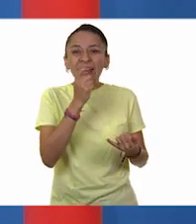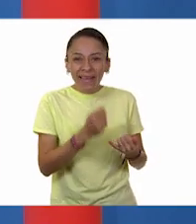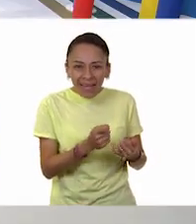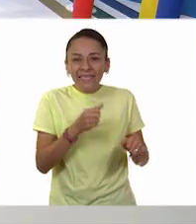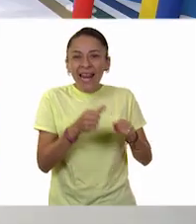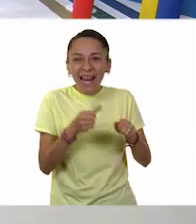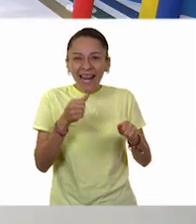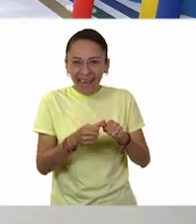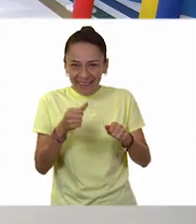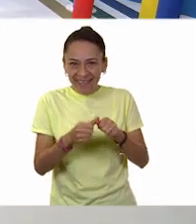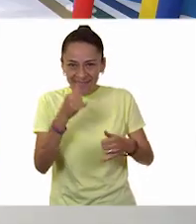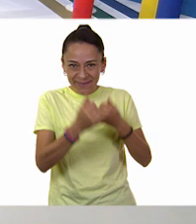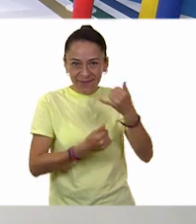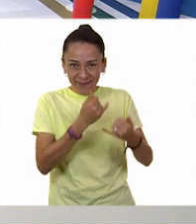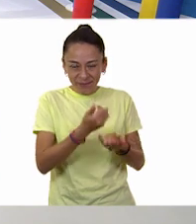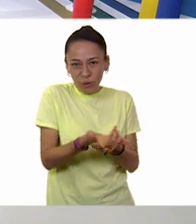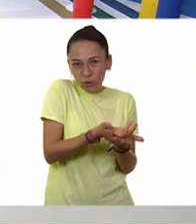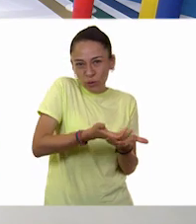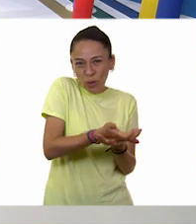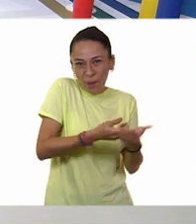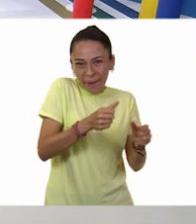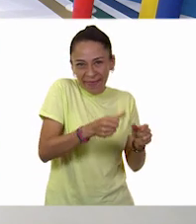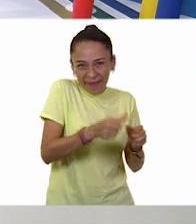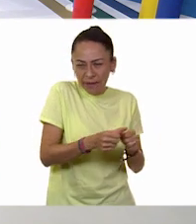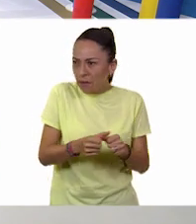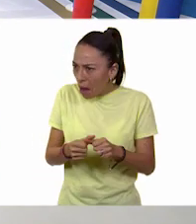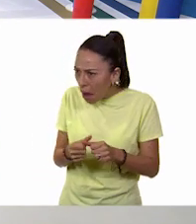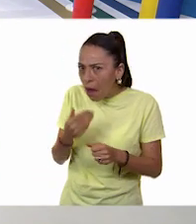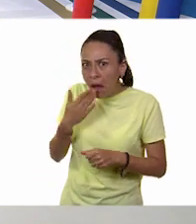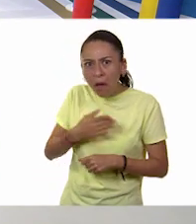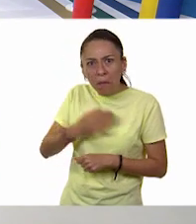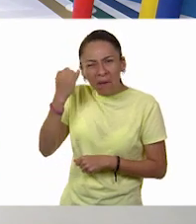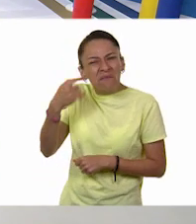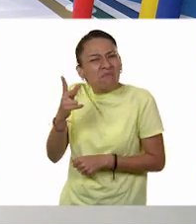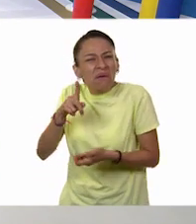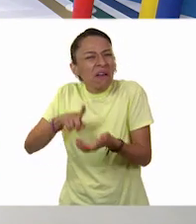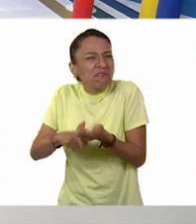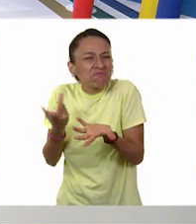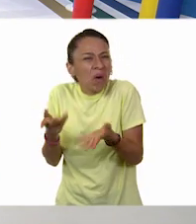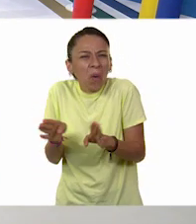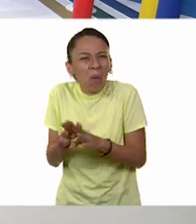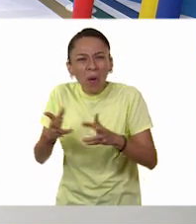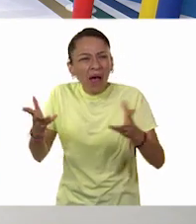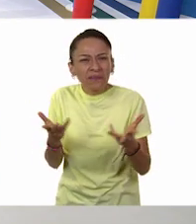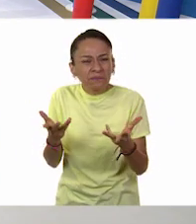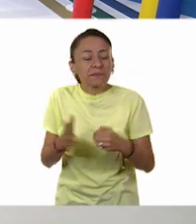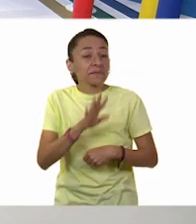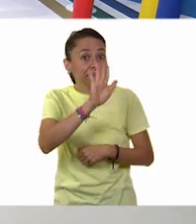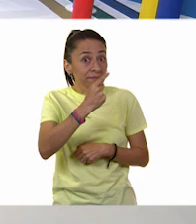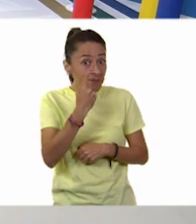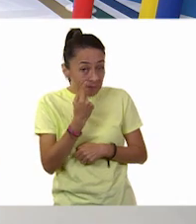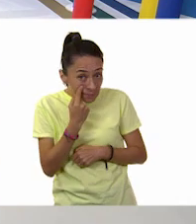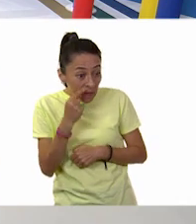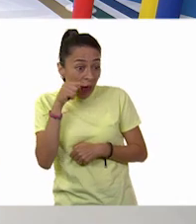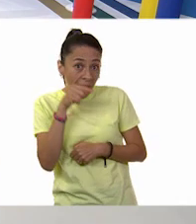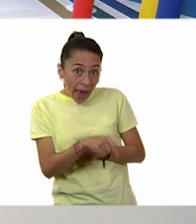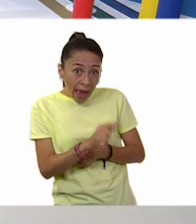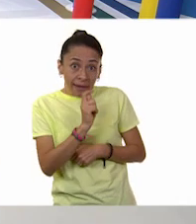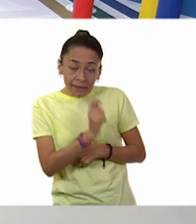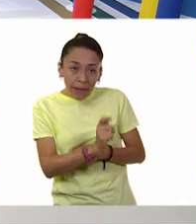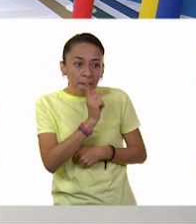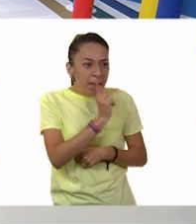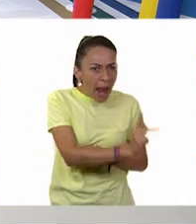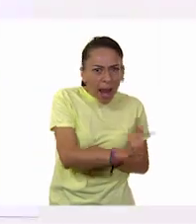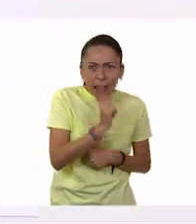letras? Excelente pregunta, María. Vamos a encontrar en la sopa de letras algunas palabras que tienen relación con los